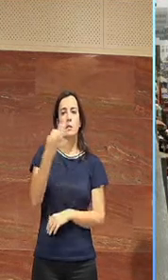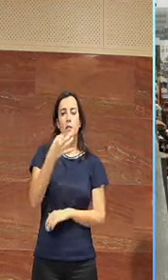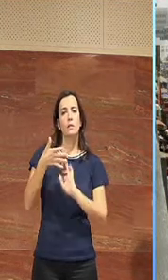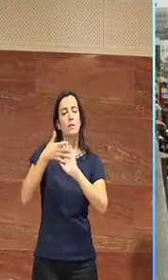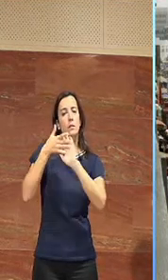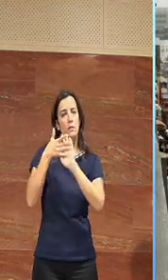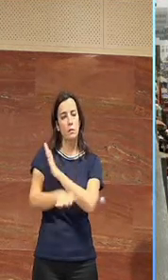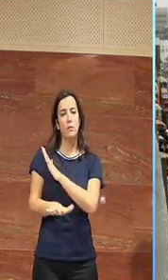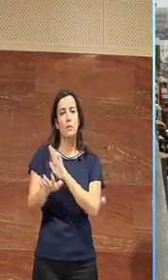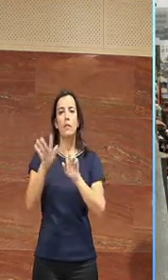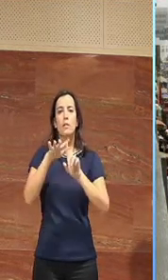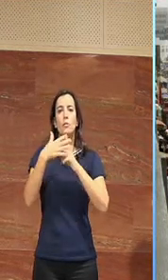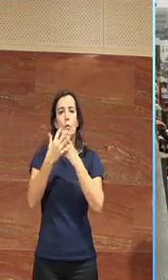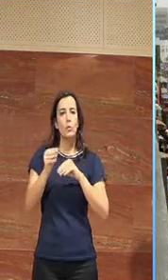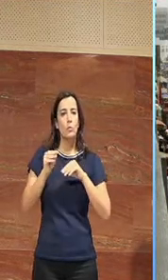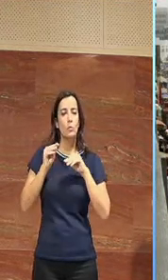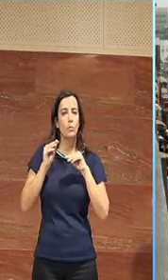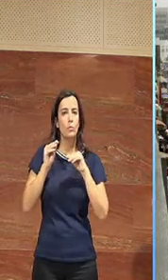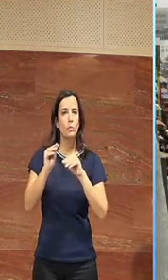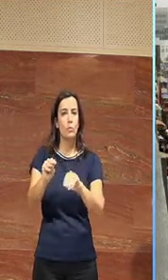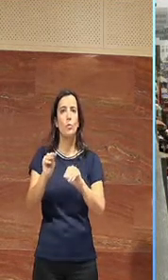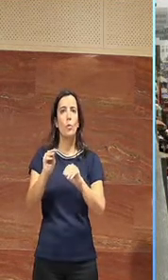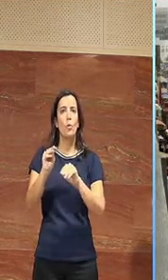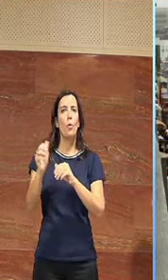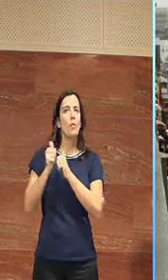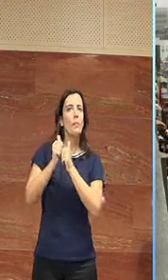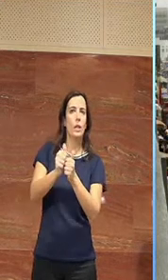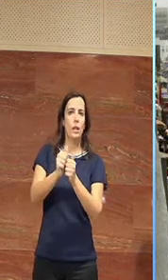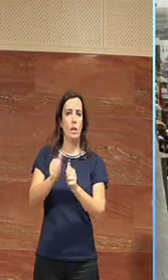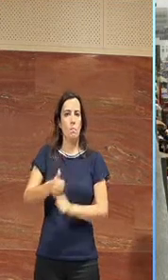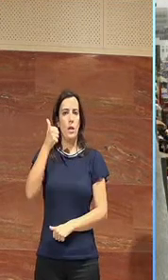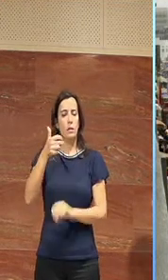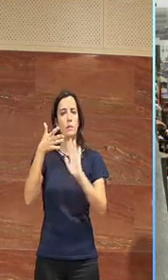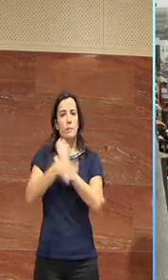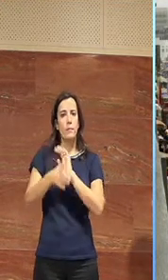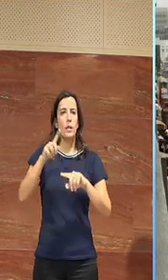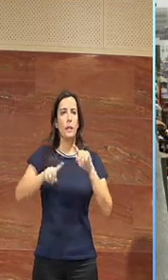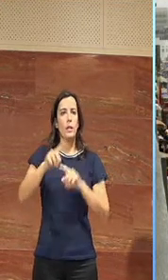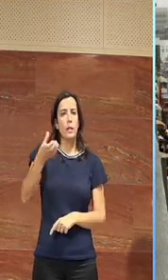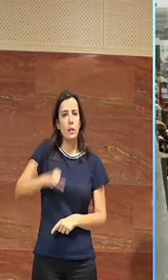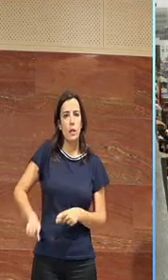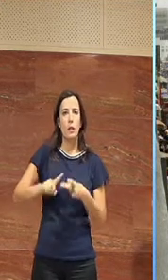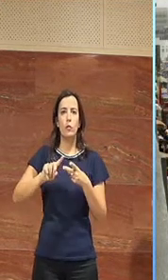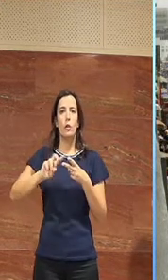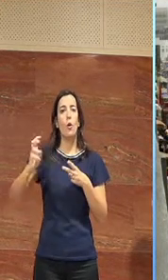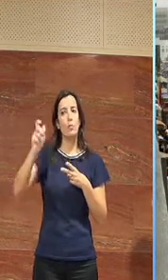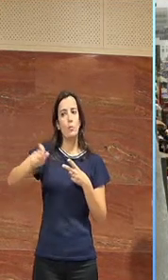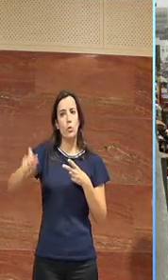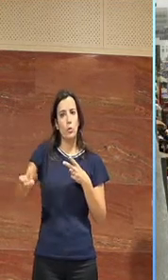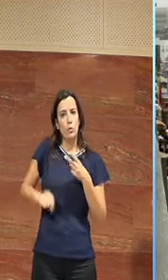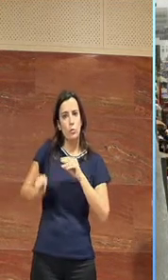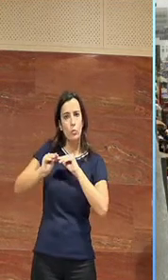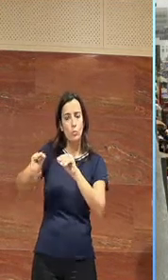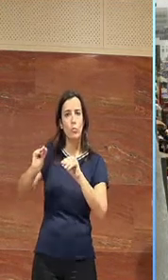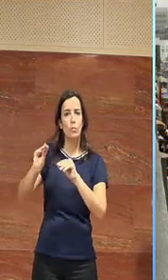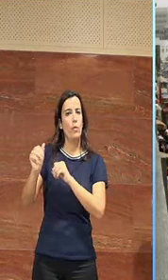incremento mayor de su dependencia. Dependen de los salarios, dependen de los ingresos de terceras personas.